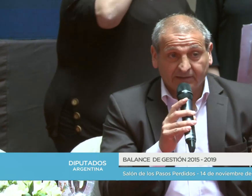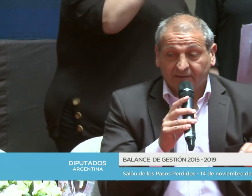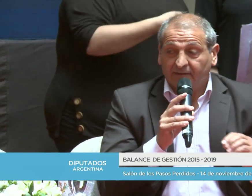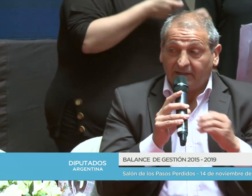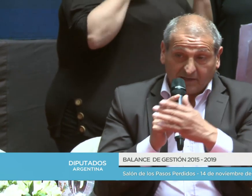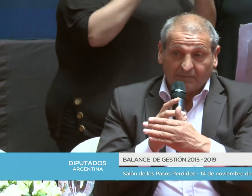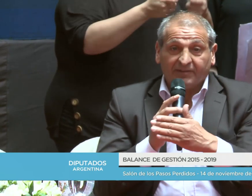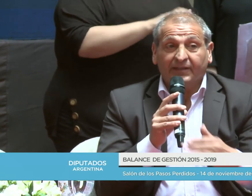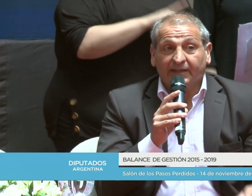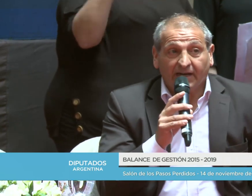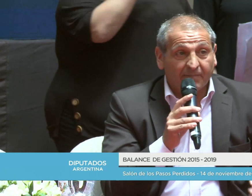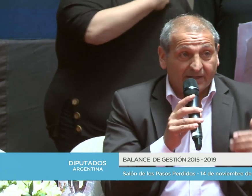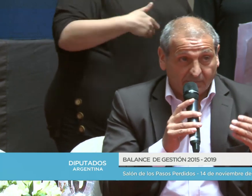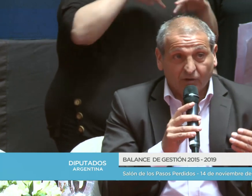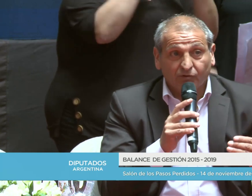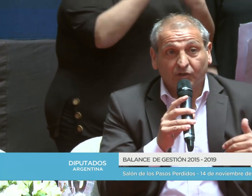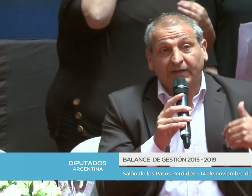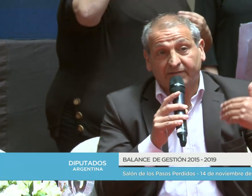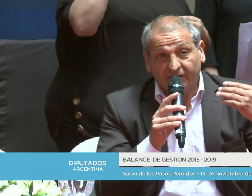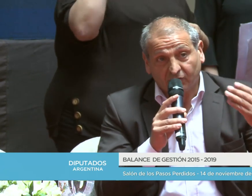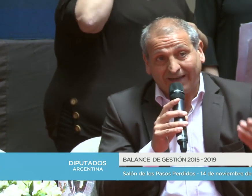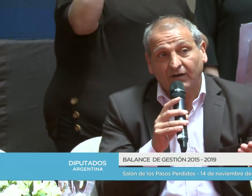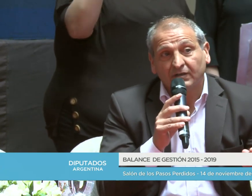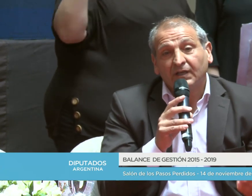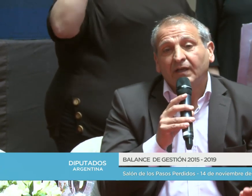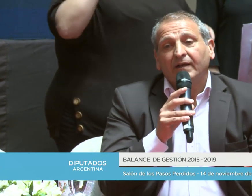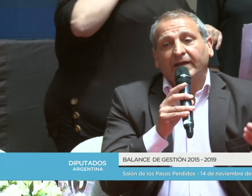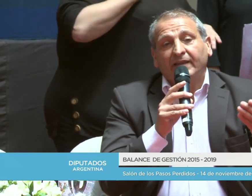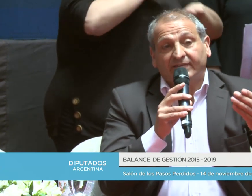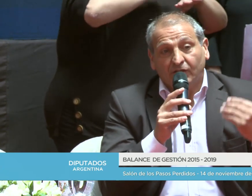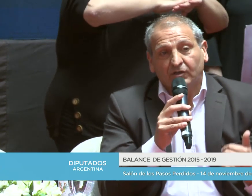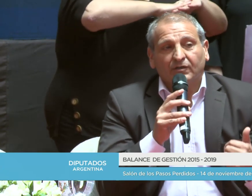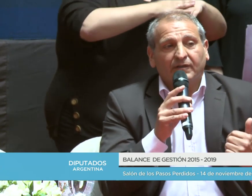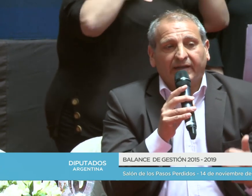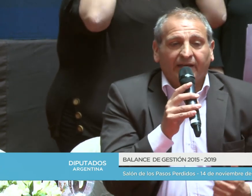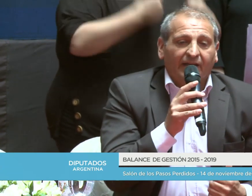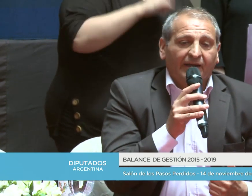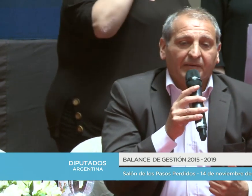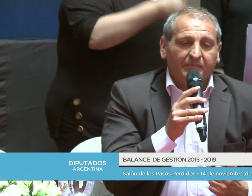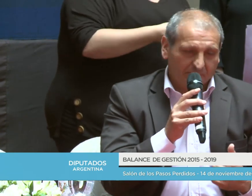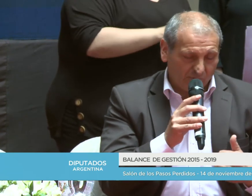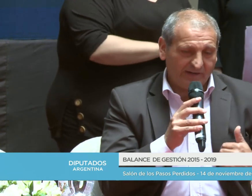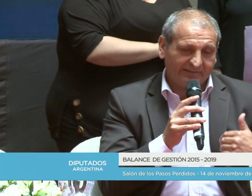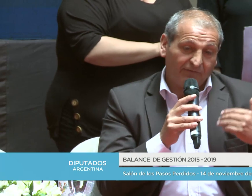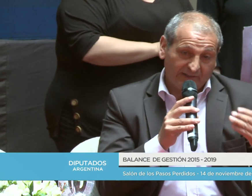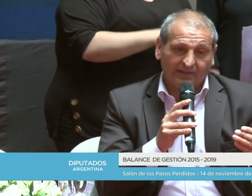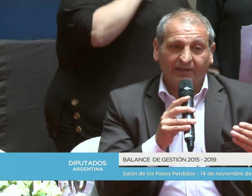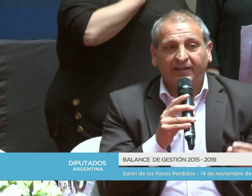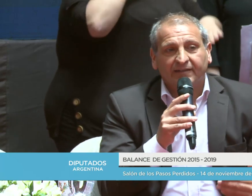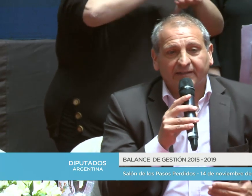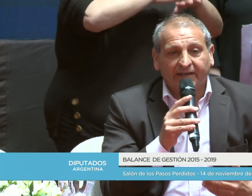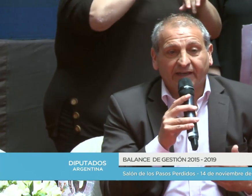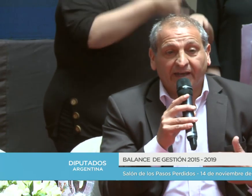política del presidente de la Cámara, de Emilio Monzó, que se hizo cargo, que decidió ponerse al